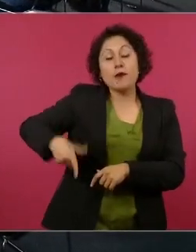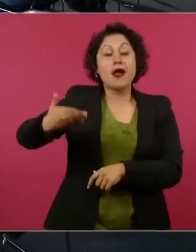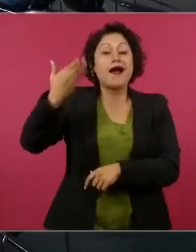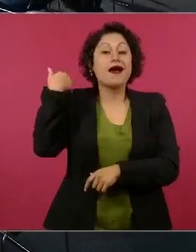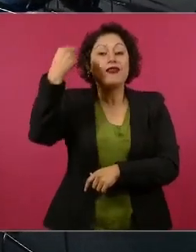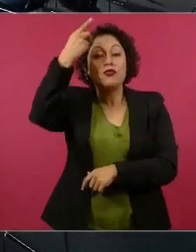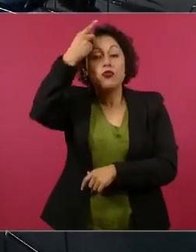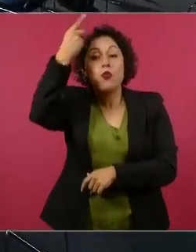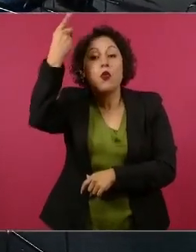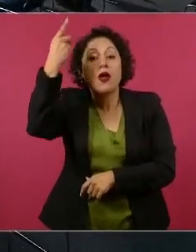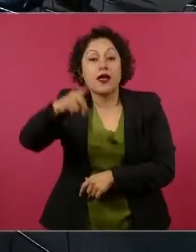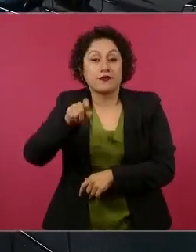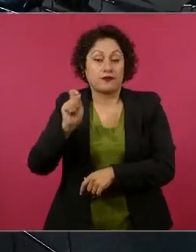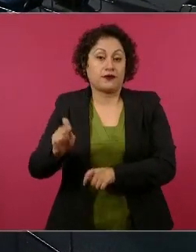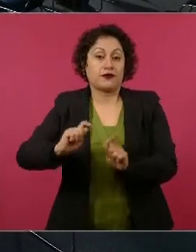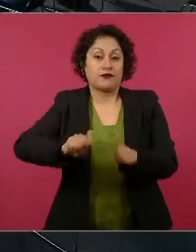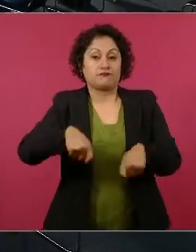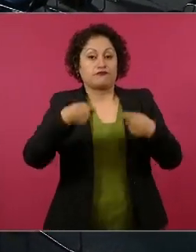particulares.